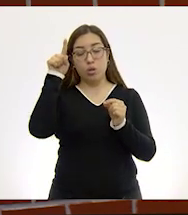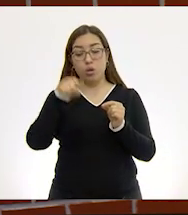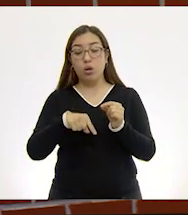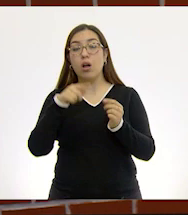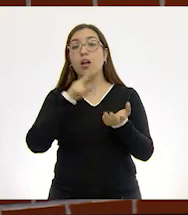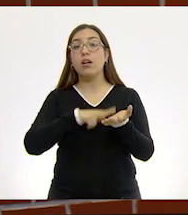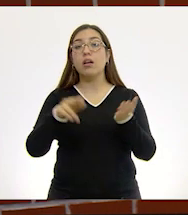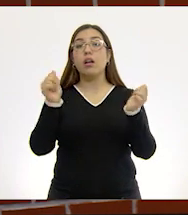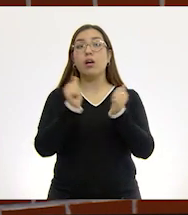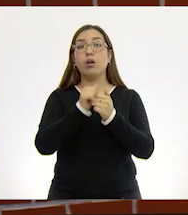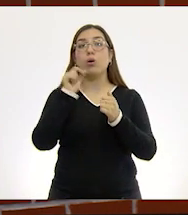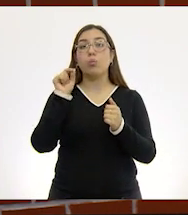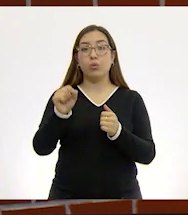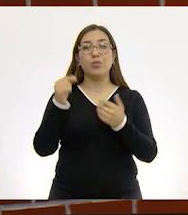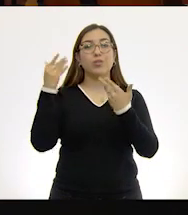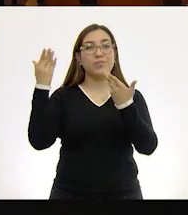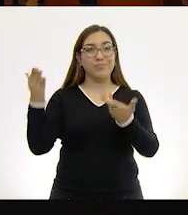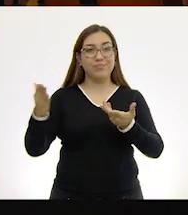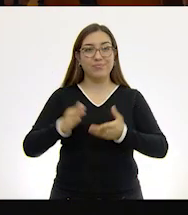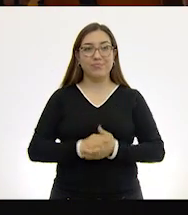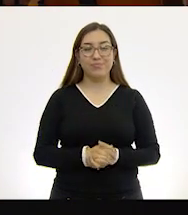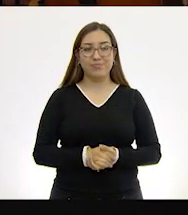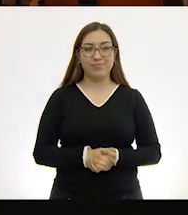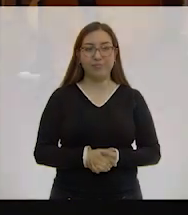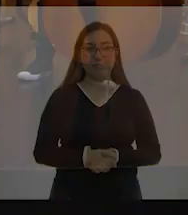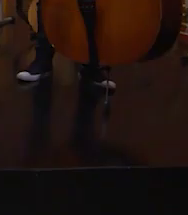Negra con puntillo y corchea.